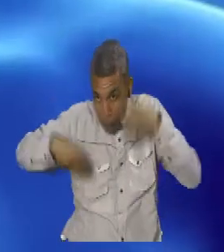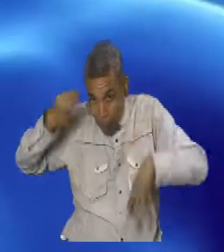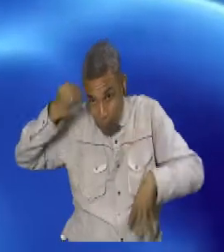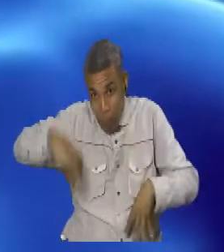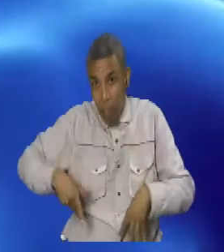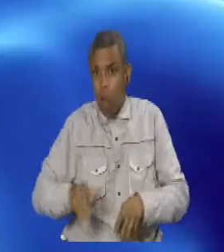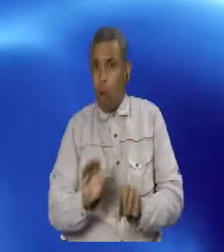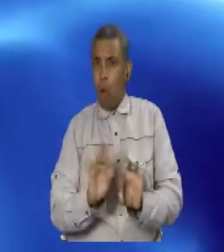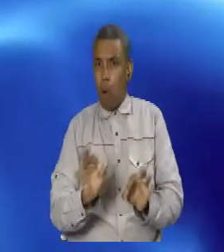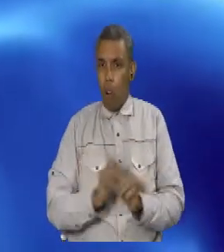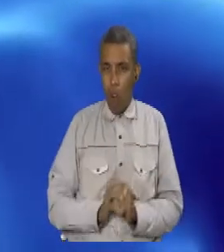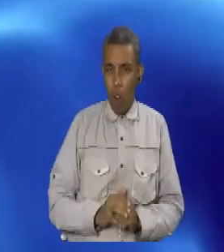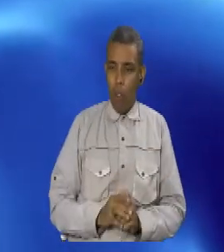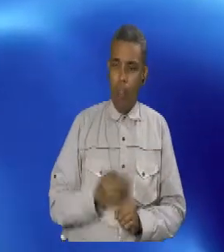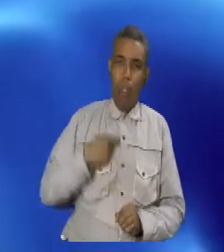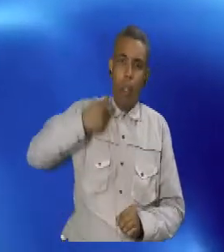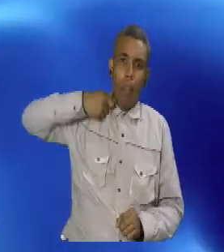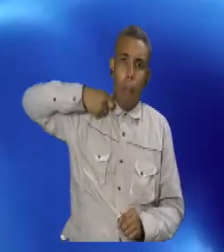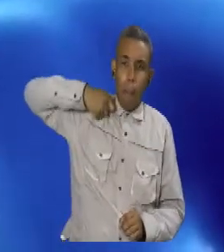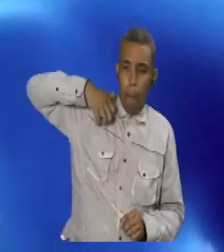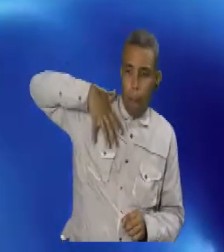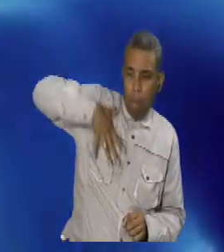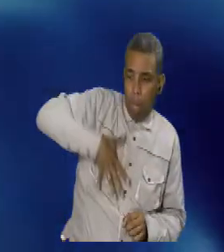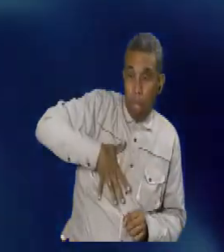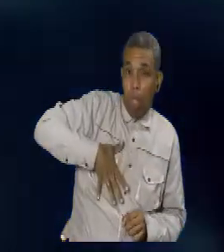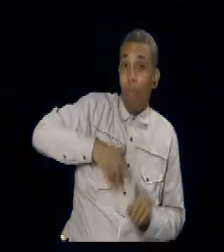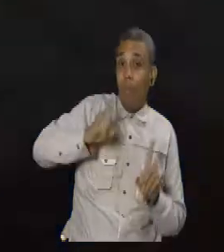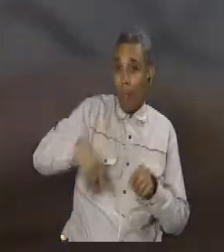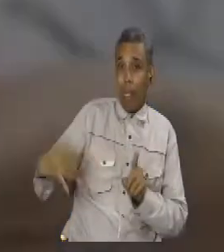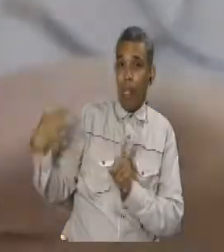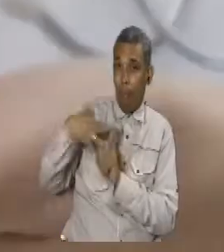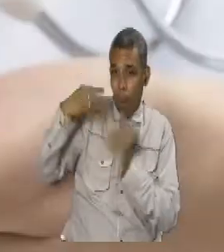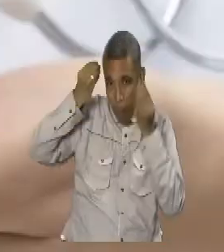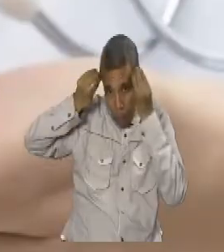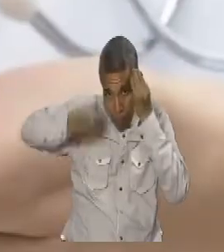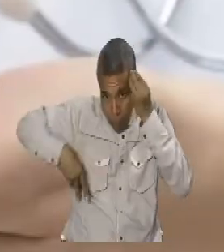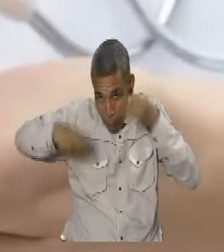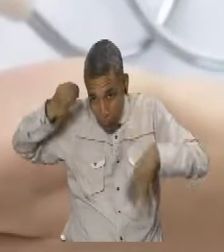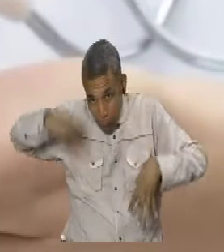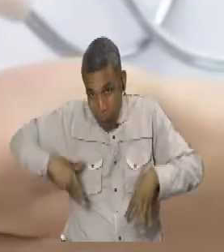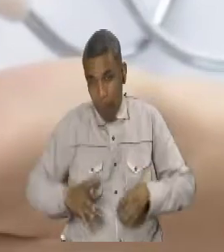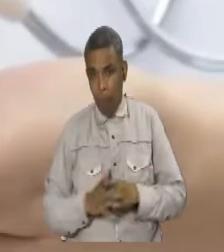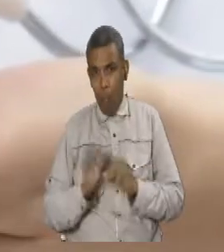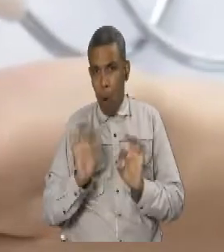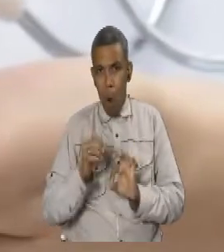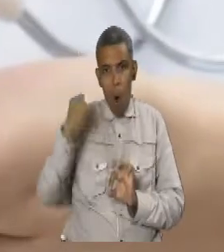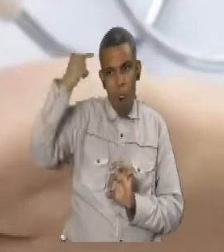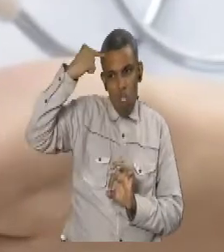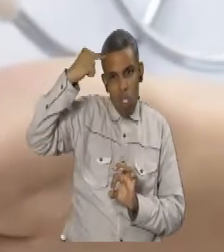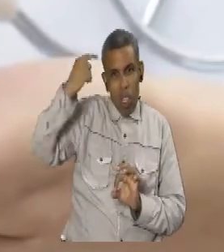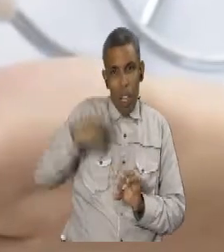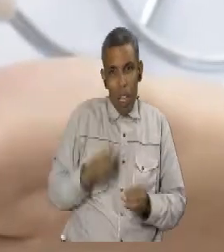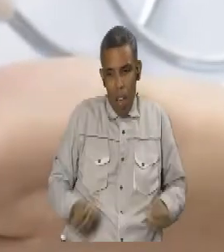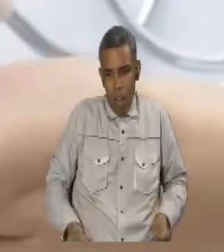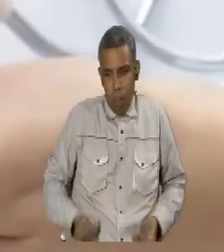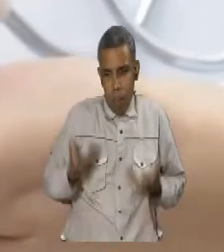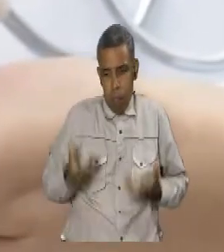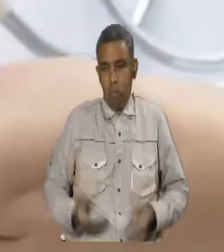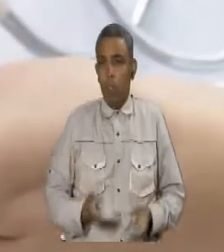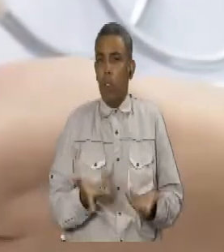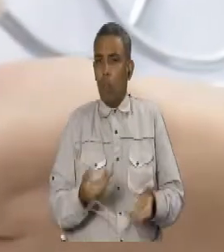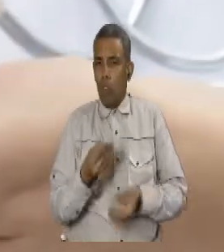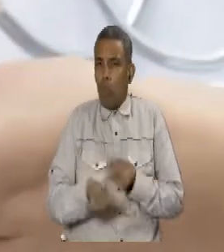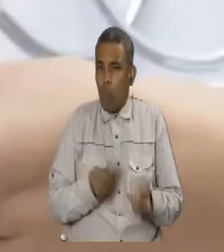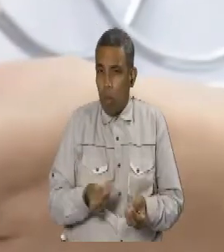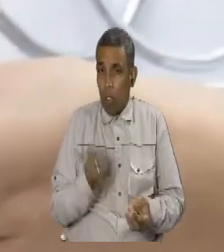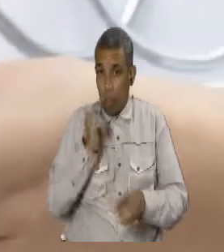de la glándula tiroides y la infección del cuero cabelludo. En nuestro canal nos dedicamos a ofrecerte remedios naturales y caseros